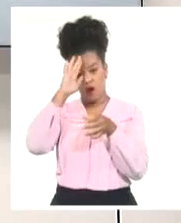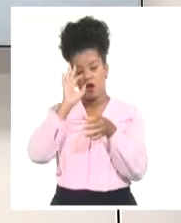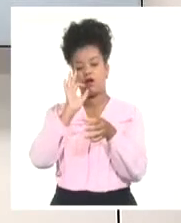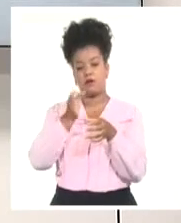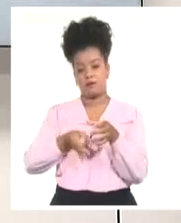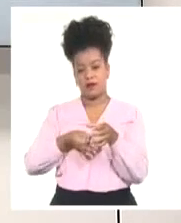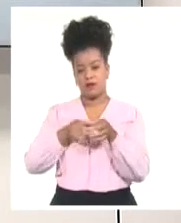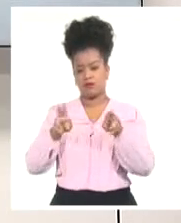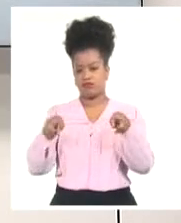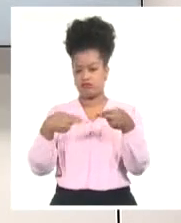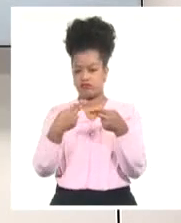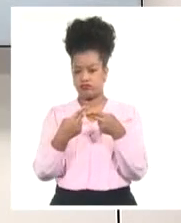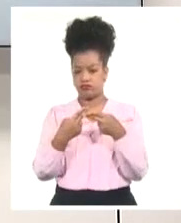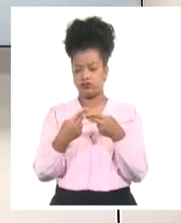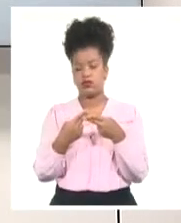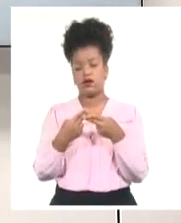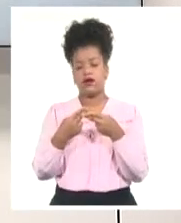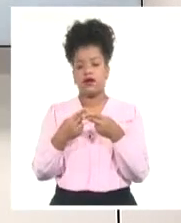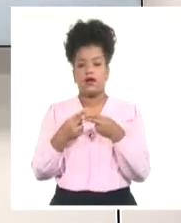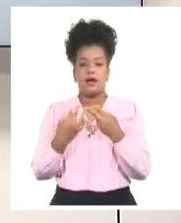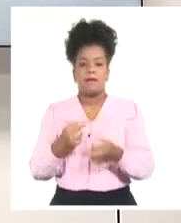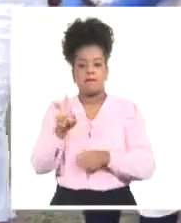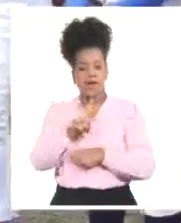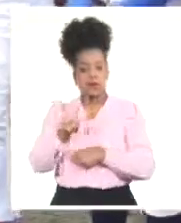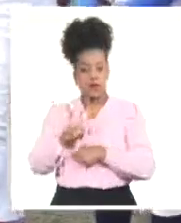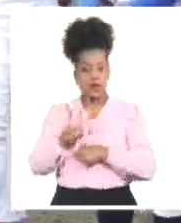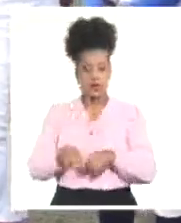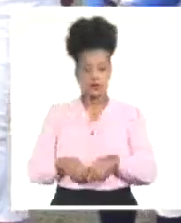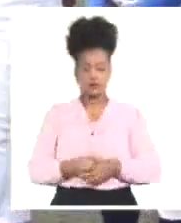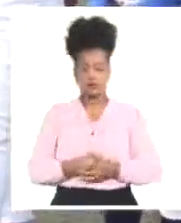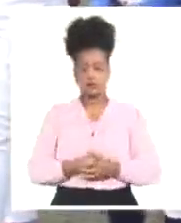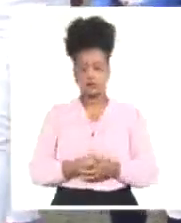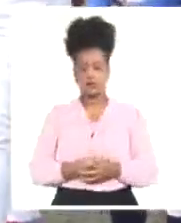que competirá en el Panamericano con sede en Venezuela.